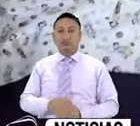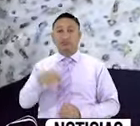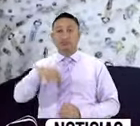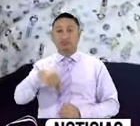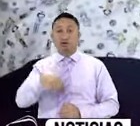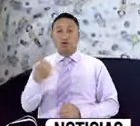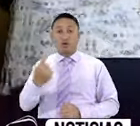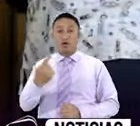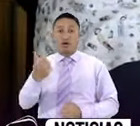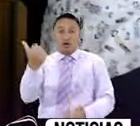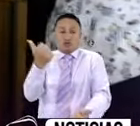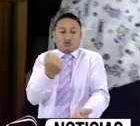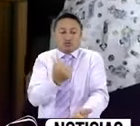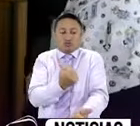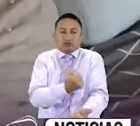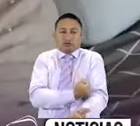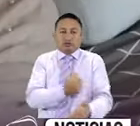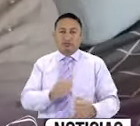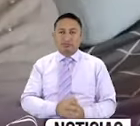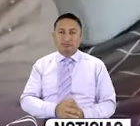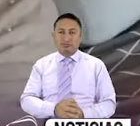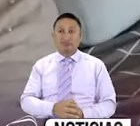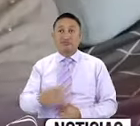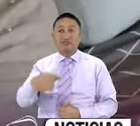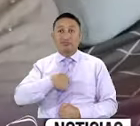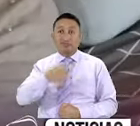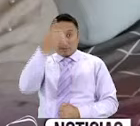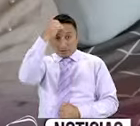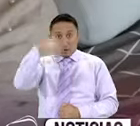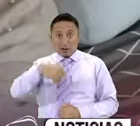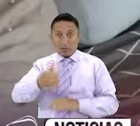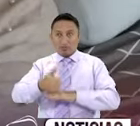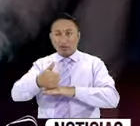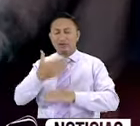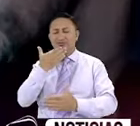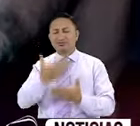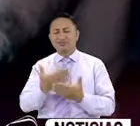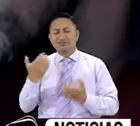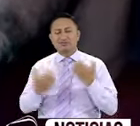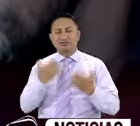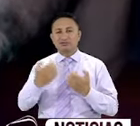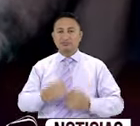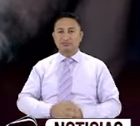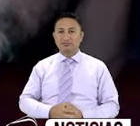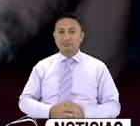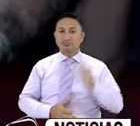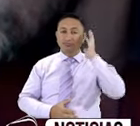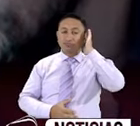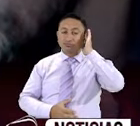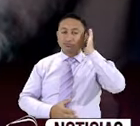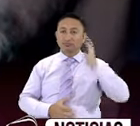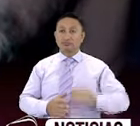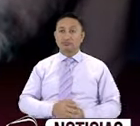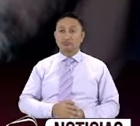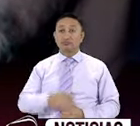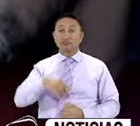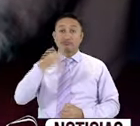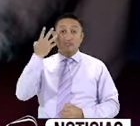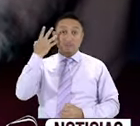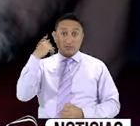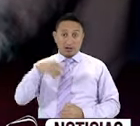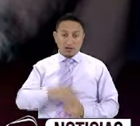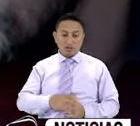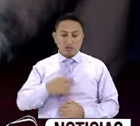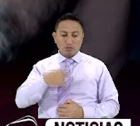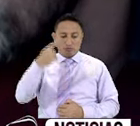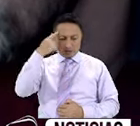sueros. Dijo estar muy emocionada por la decisión de los magistrados. Hubieron días en los que pensé que nunca